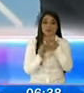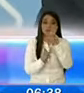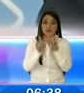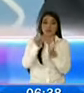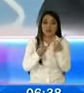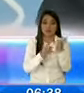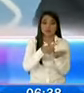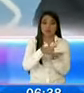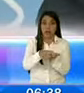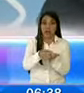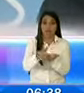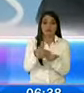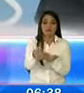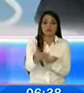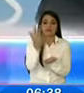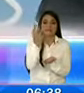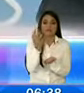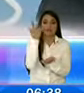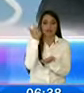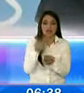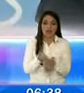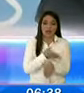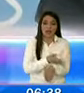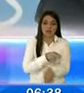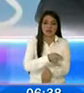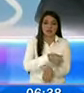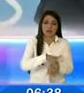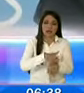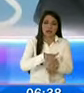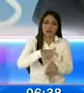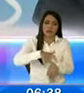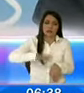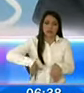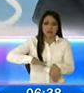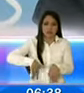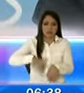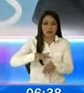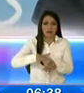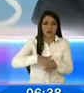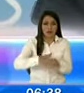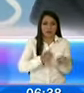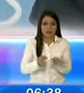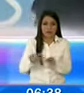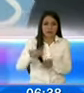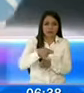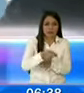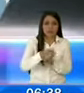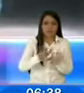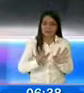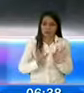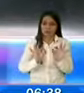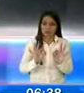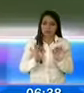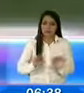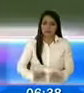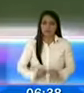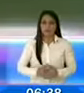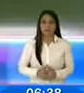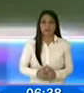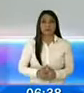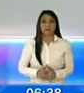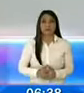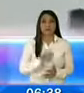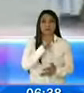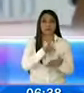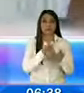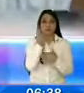15 días por las molestias que se han ocasionado y que han causado precisamente por esto por no haber recibido su nueva recategorización entre el